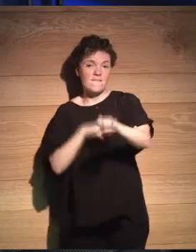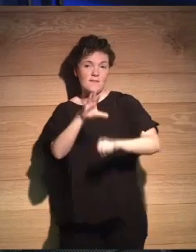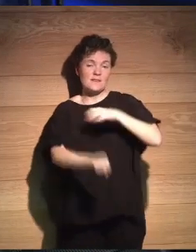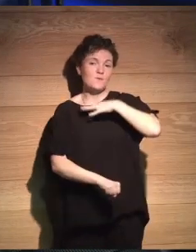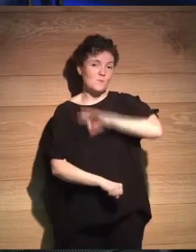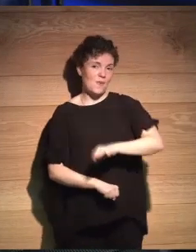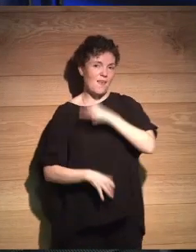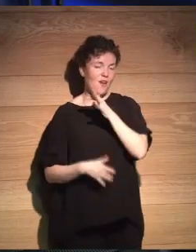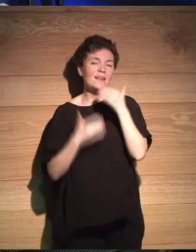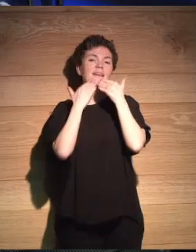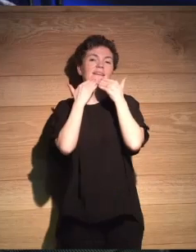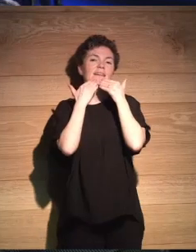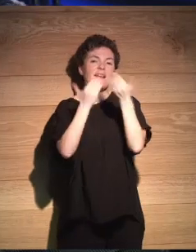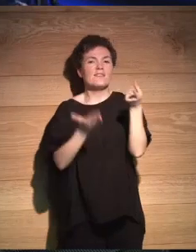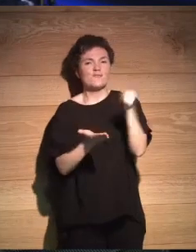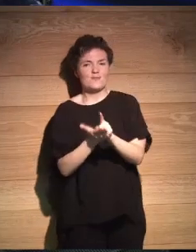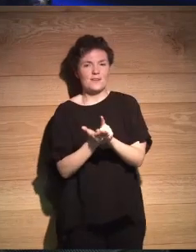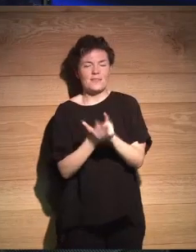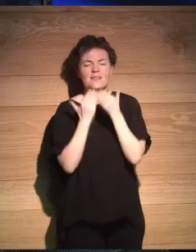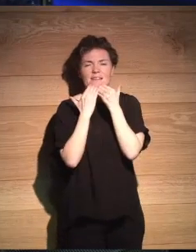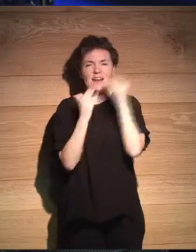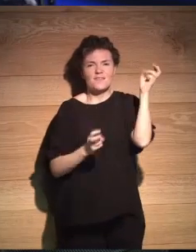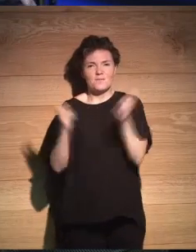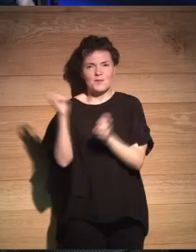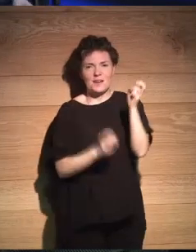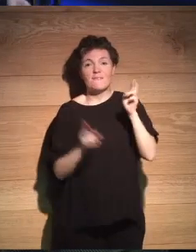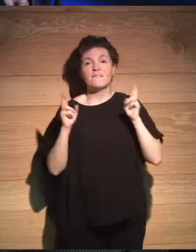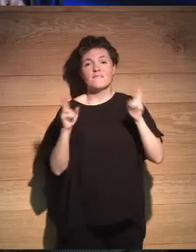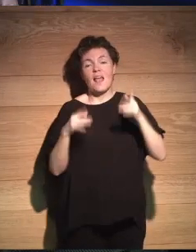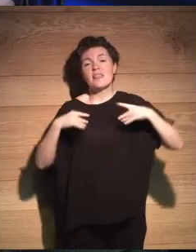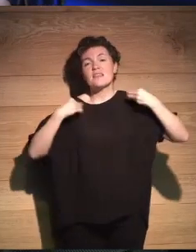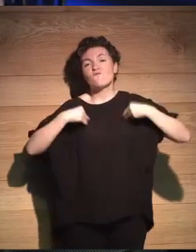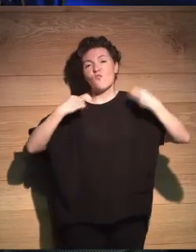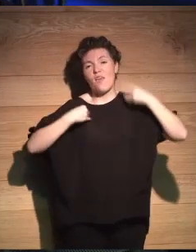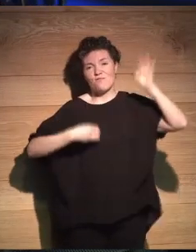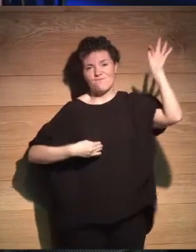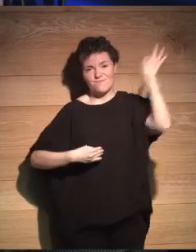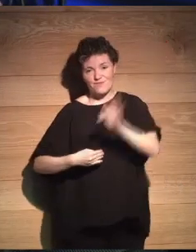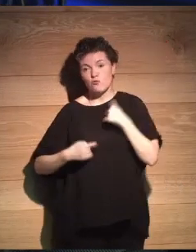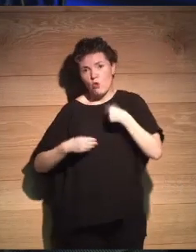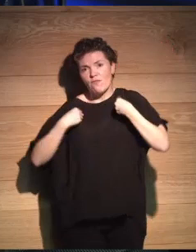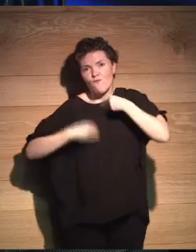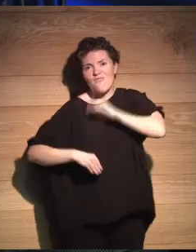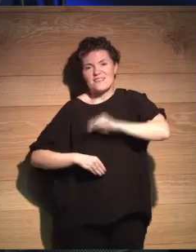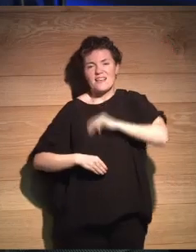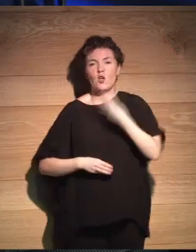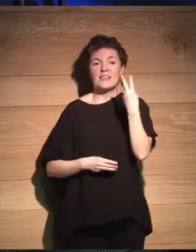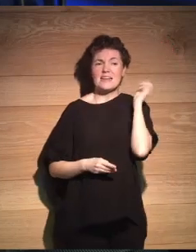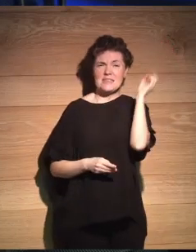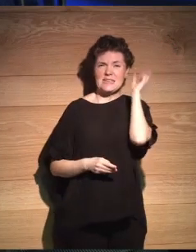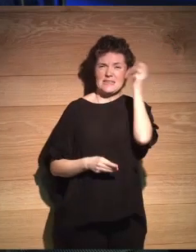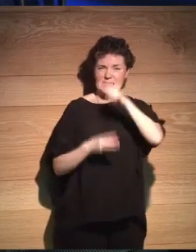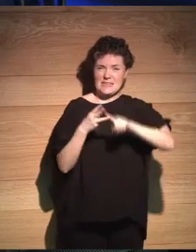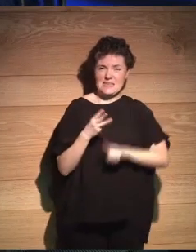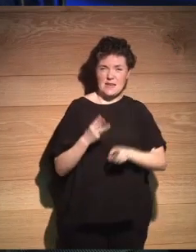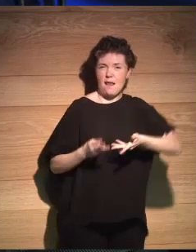libros, y os agradecemos nuevamente muchísimo vuestra presencia. Esperamos que hayáis disfrutado tanto como por lo menos lo he hecho yo con estos 3 bareanos de